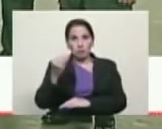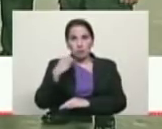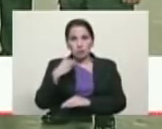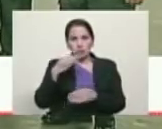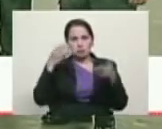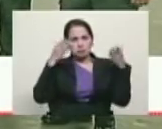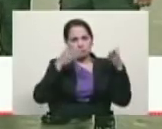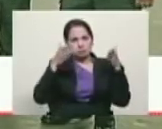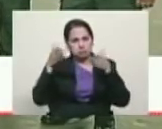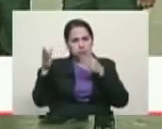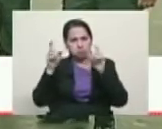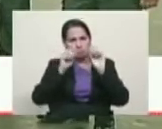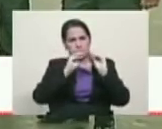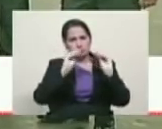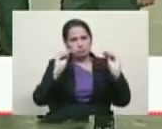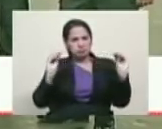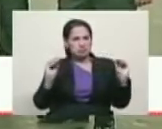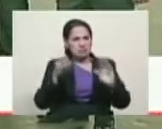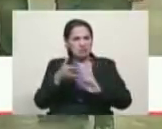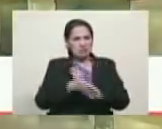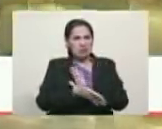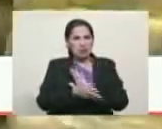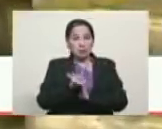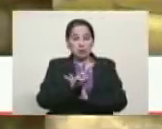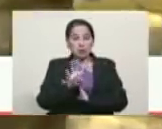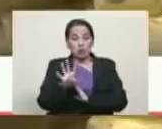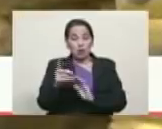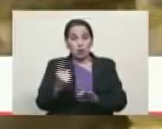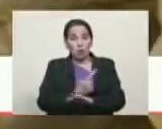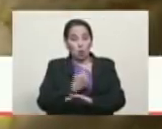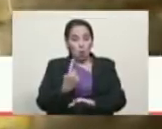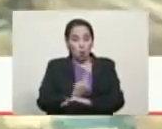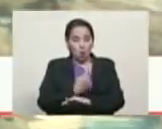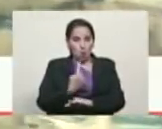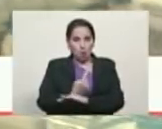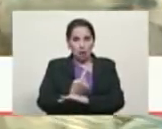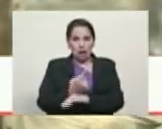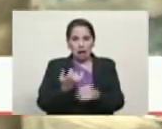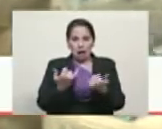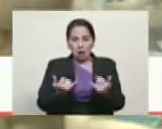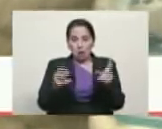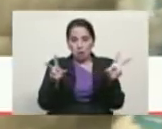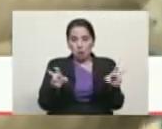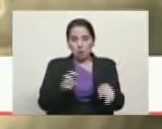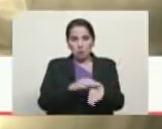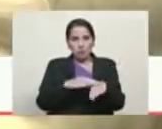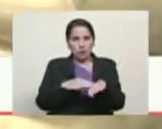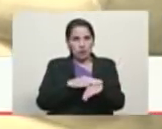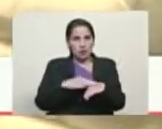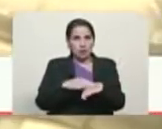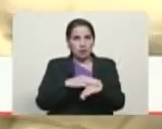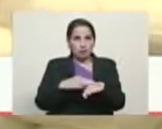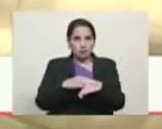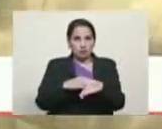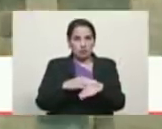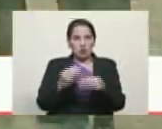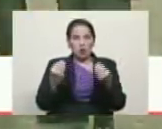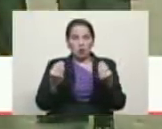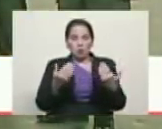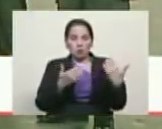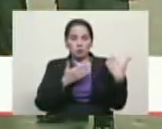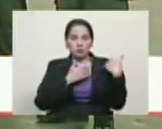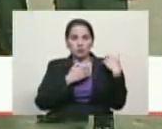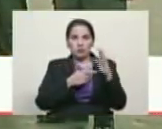orientaciones, 24 horas como ministro, cómo encara, compañero mayor general de Artillería, esta